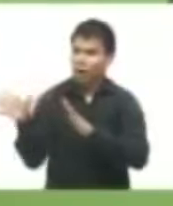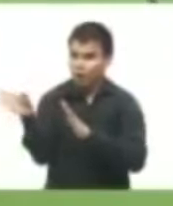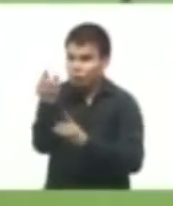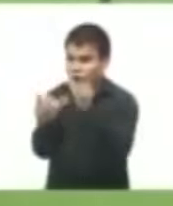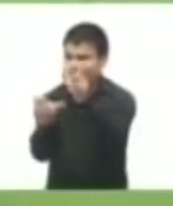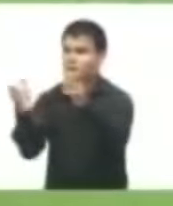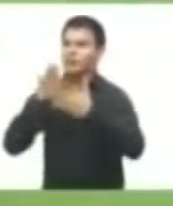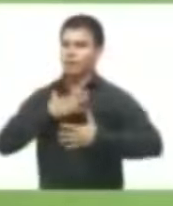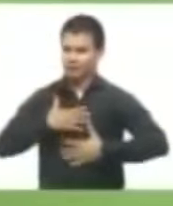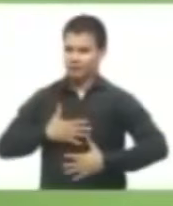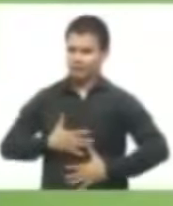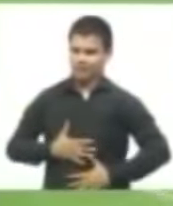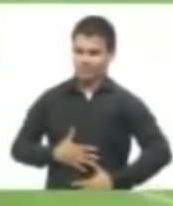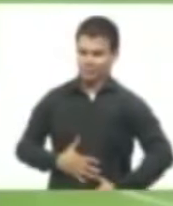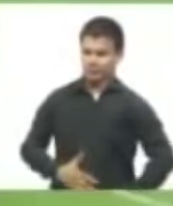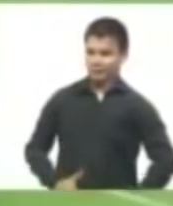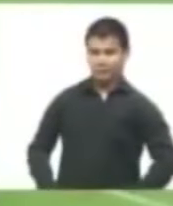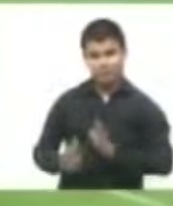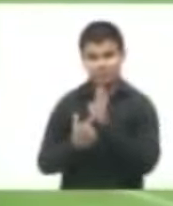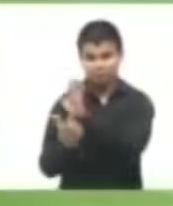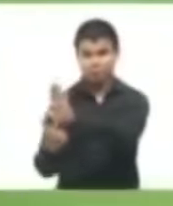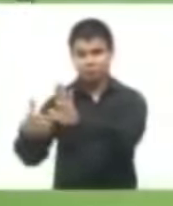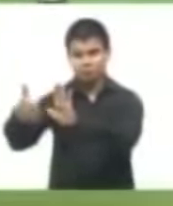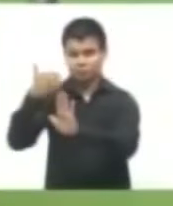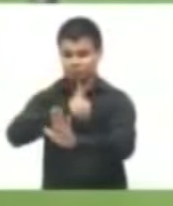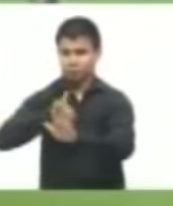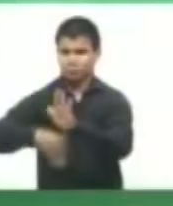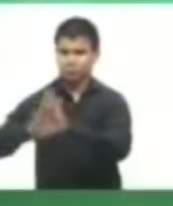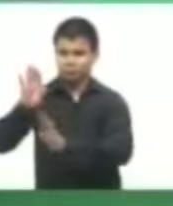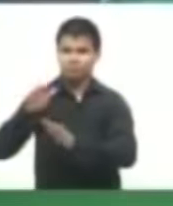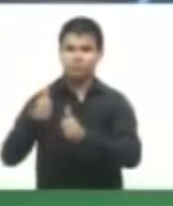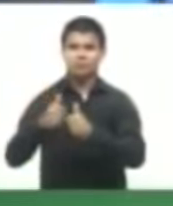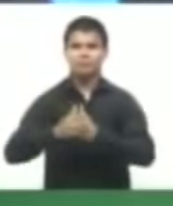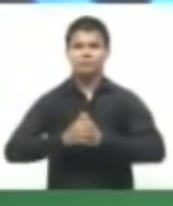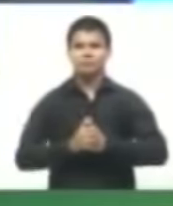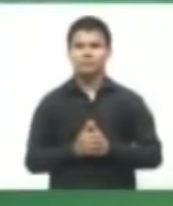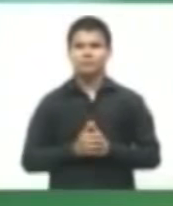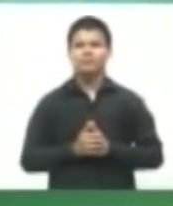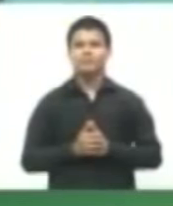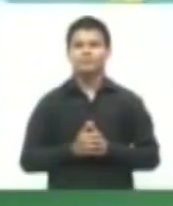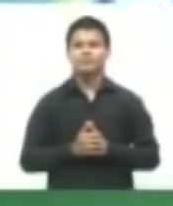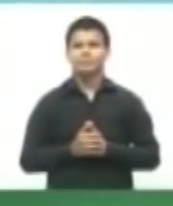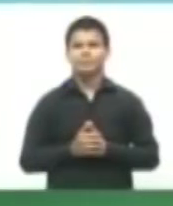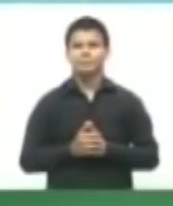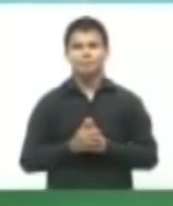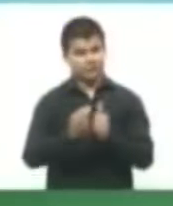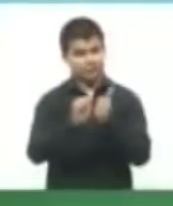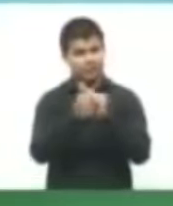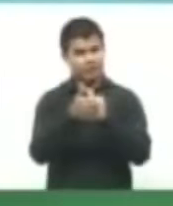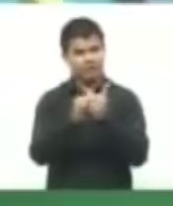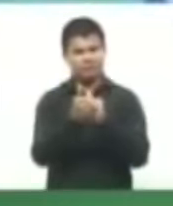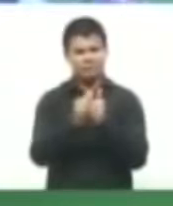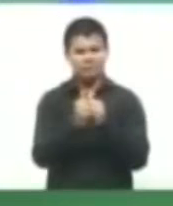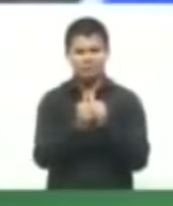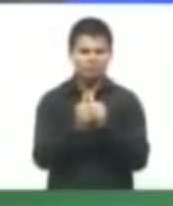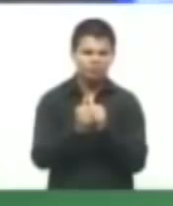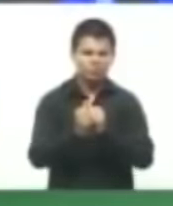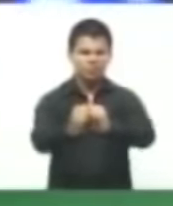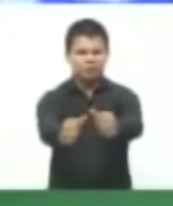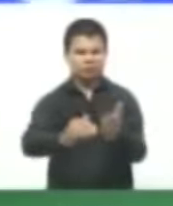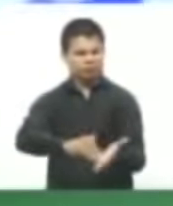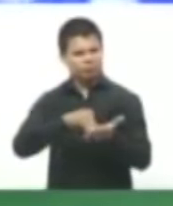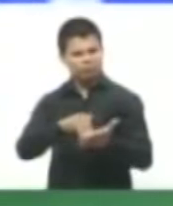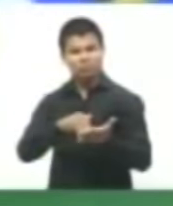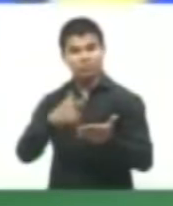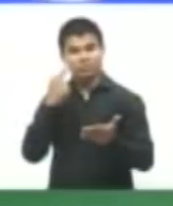satisfacciones a toda la gente de Barranquilla, a todos los seguidores de Junior. Bueno, el deporte extremo de altura se toma Barranquilla. Los